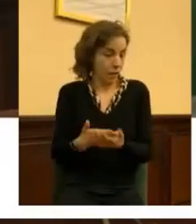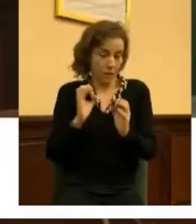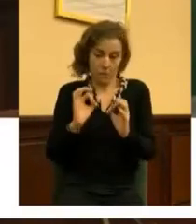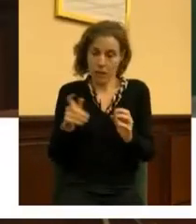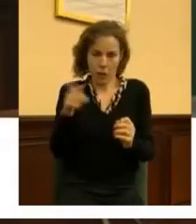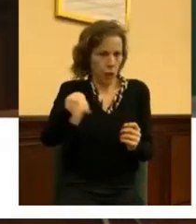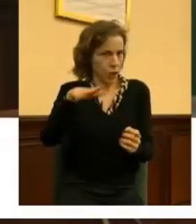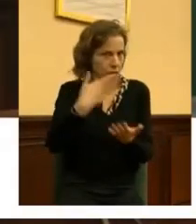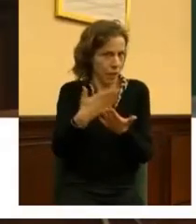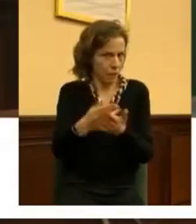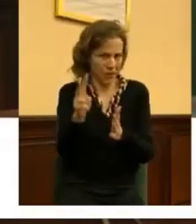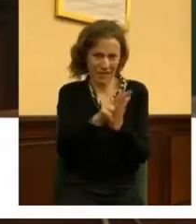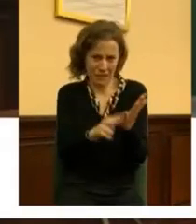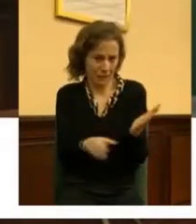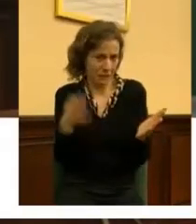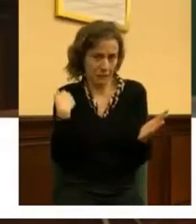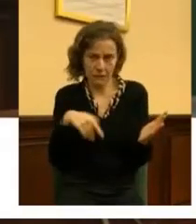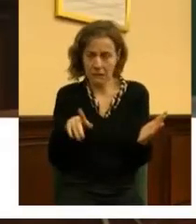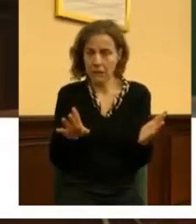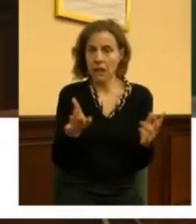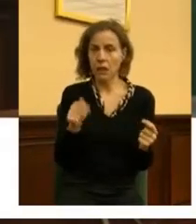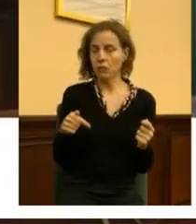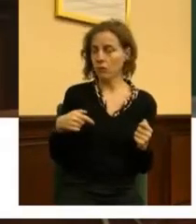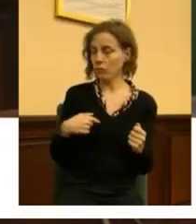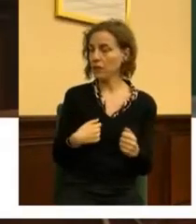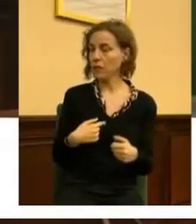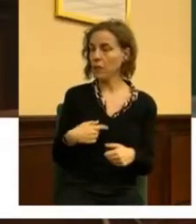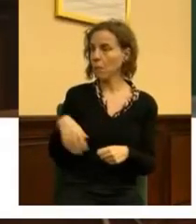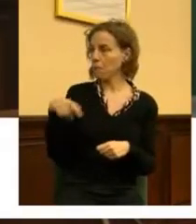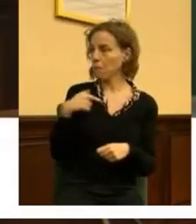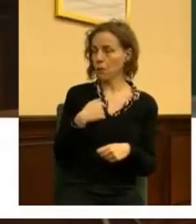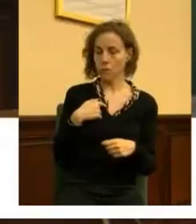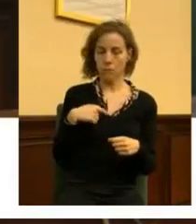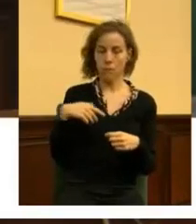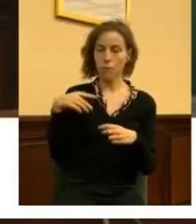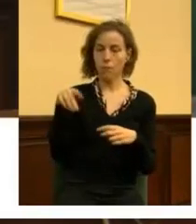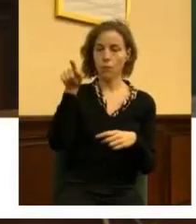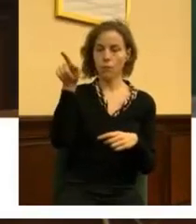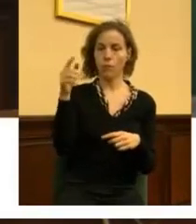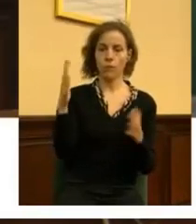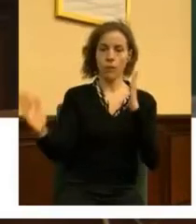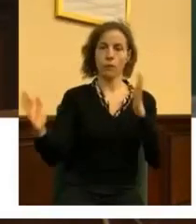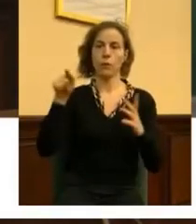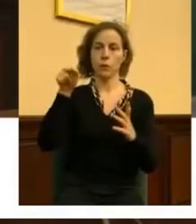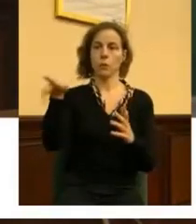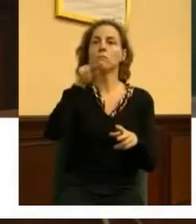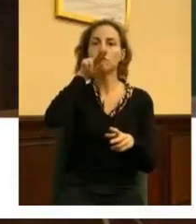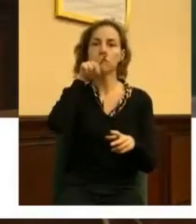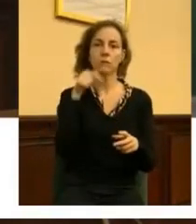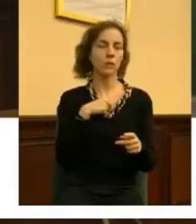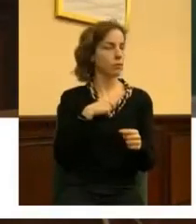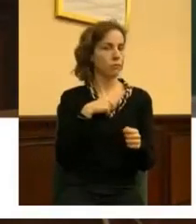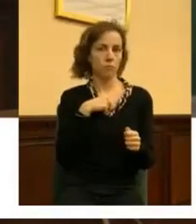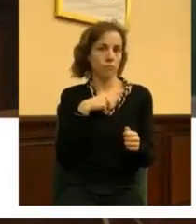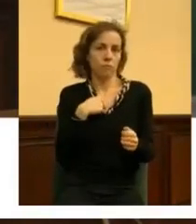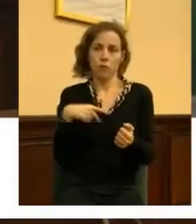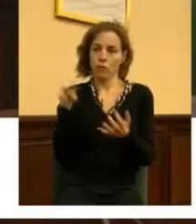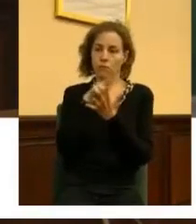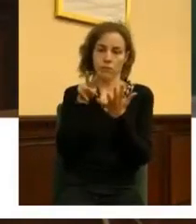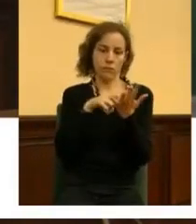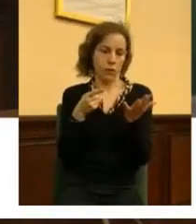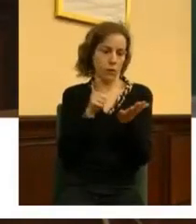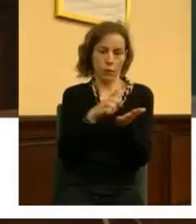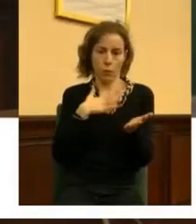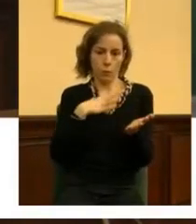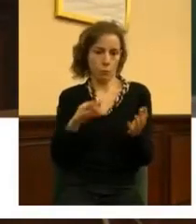leído usted bien la moción, de verdad, yo durante su intervención es que me he puesto a repasarla, porque digo, no sé, a lo mejor usted se ha leído una y yo me he